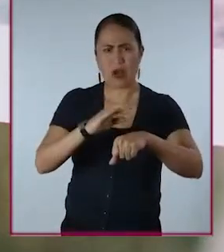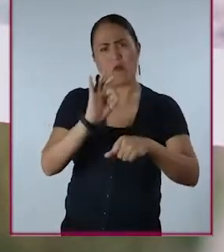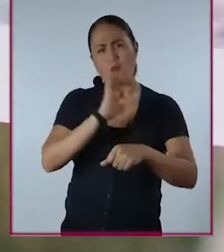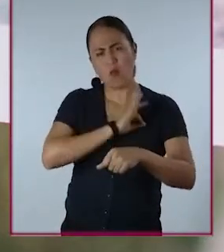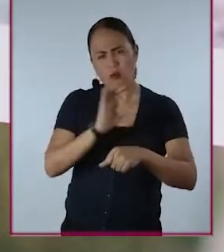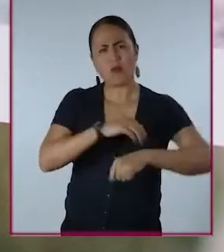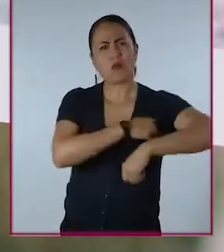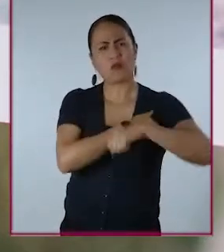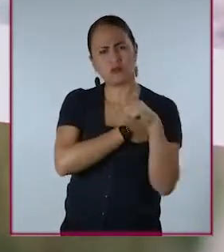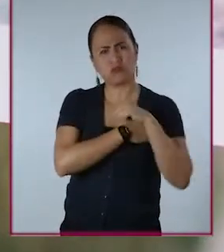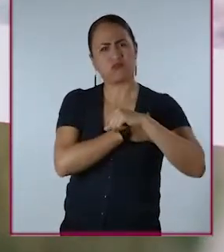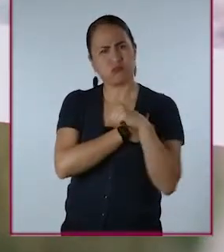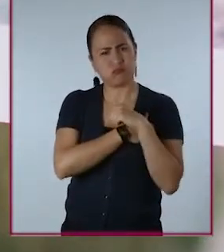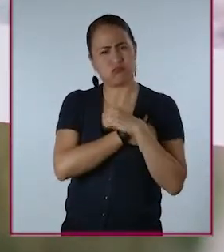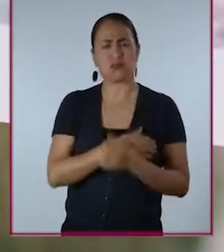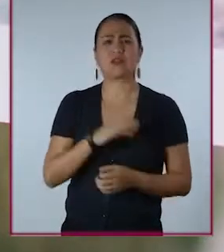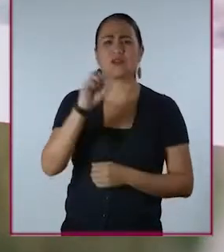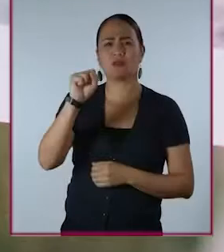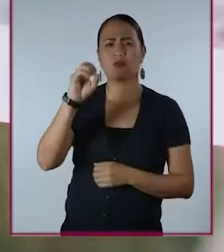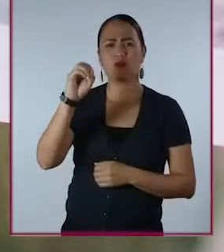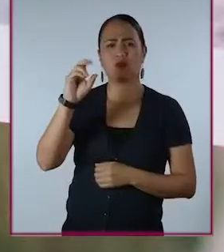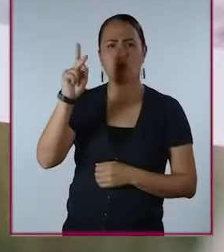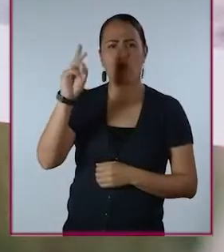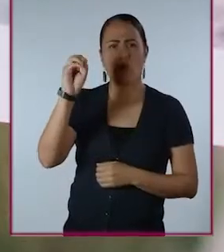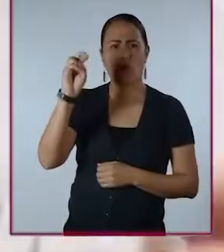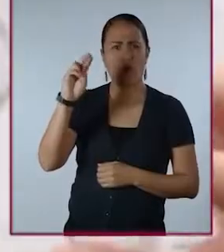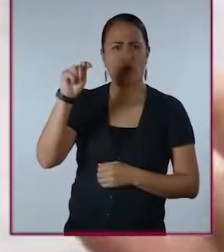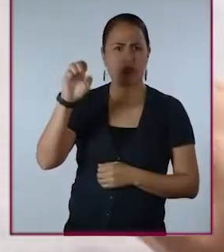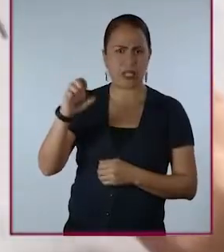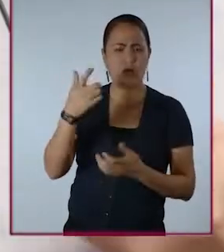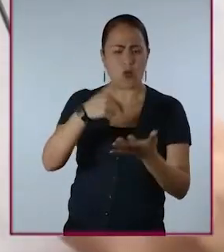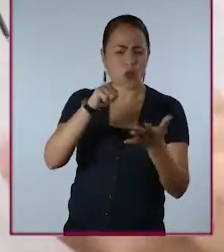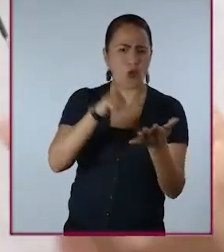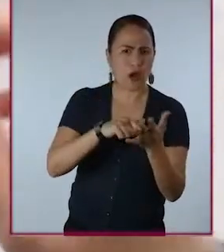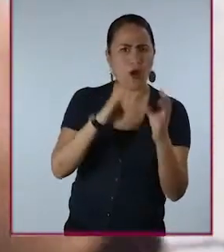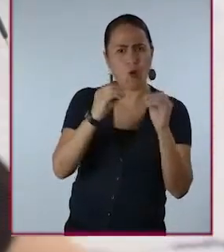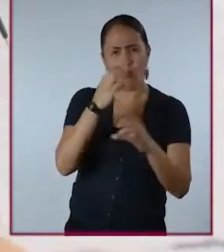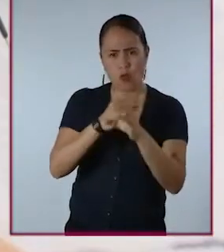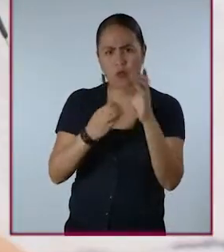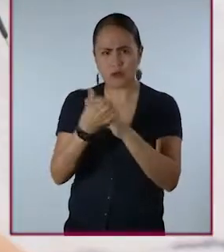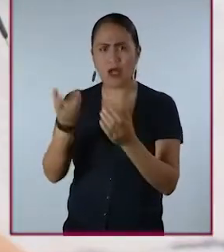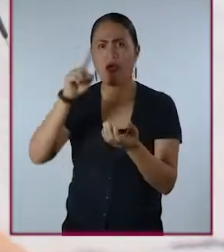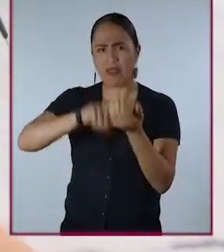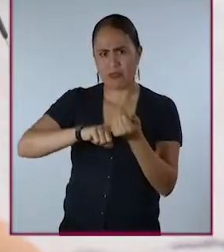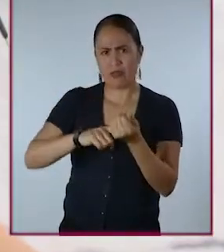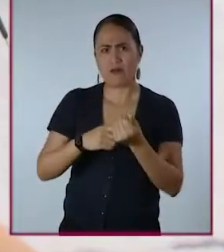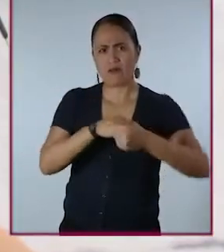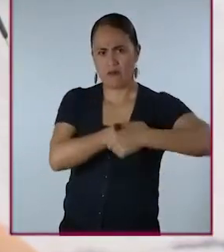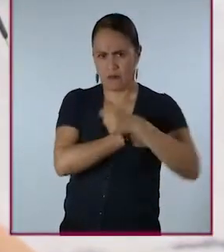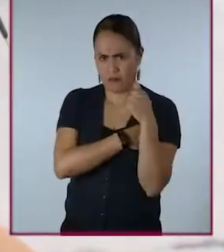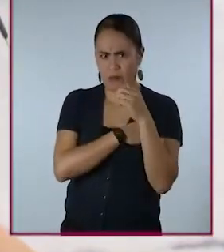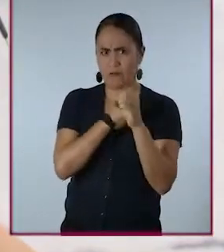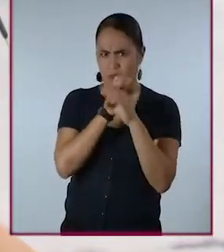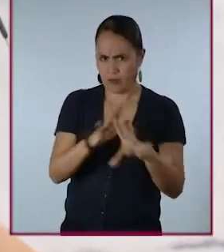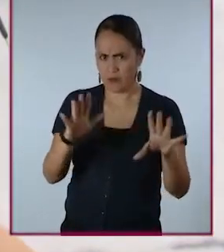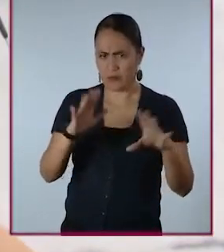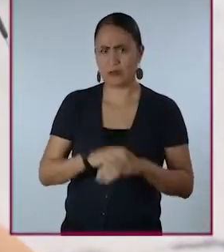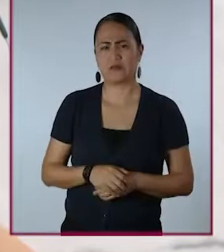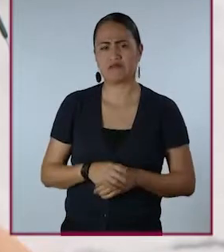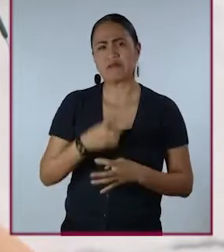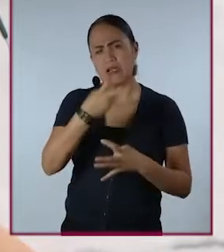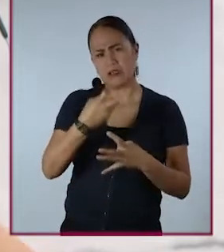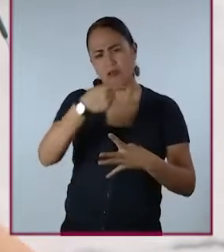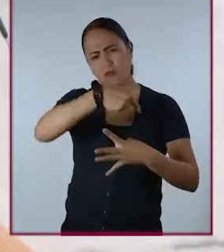soportes físicos. Un soporte es el lugar o el objeto donde se guarda la información. Gracias a los soportes y